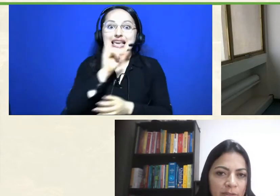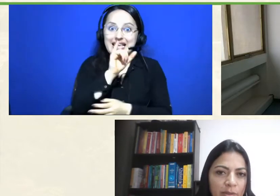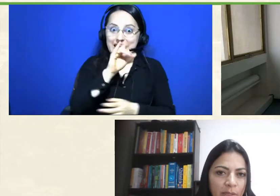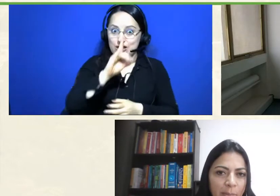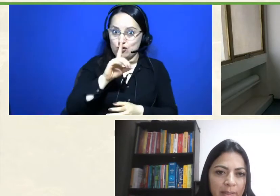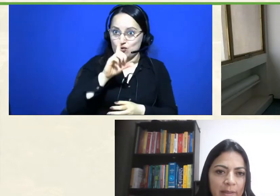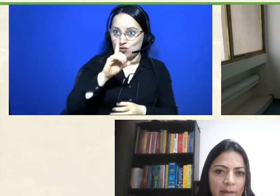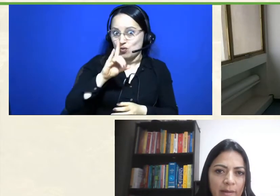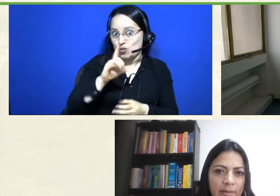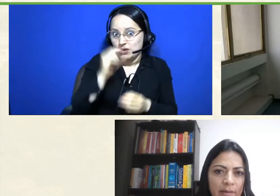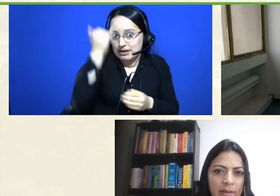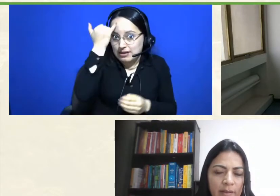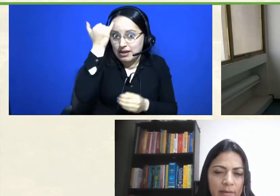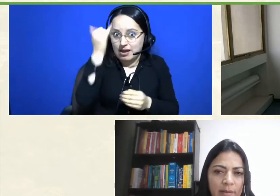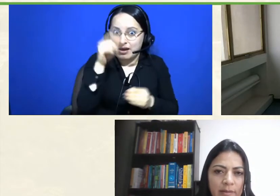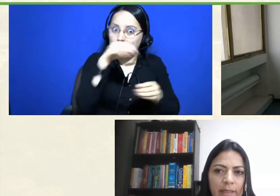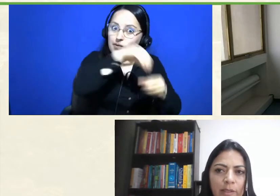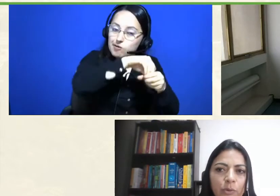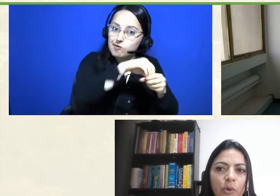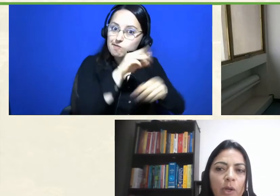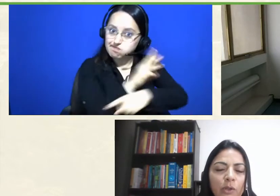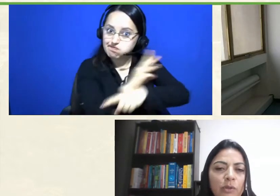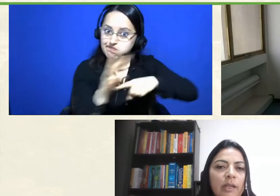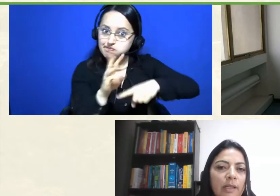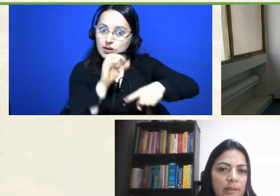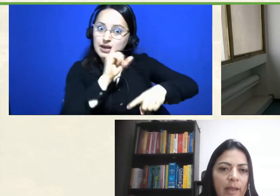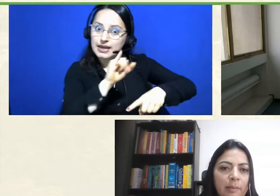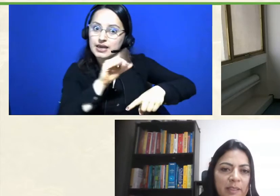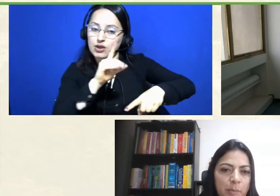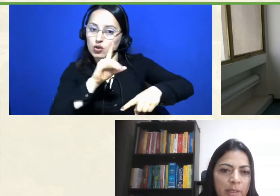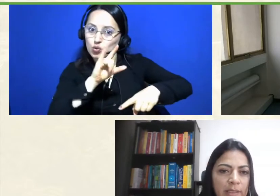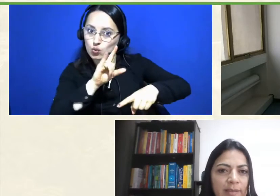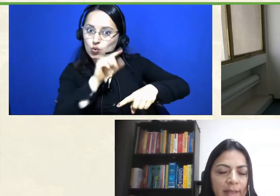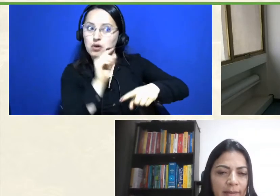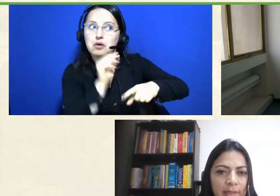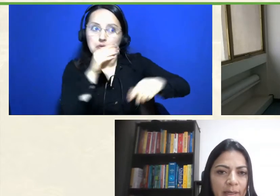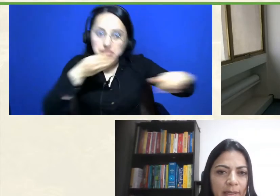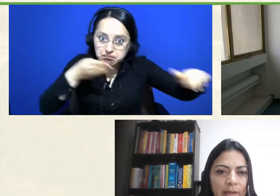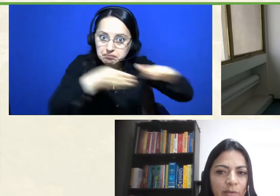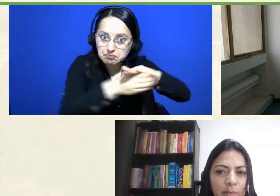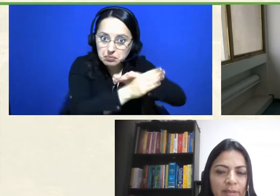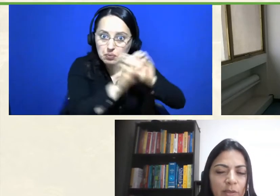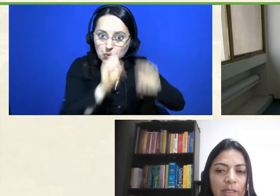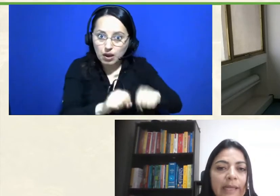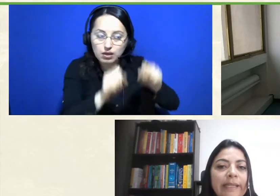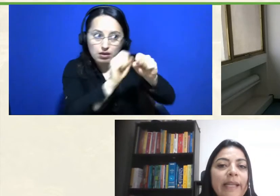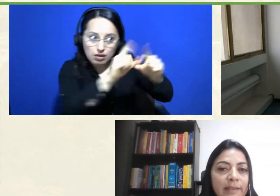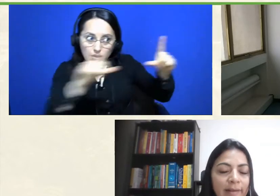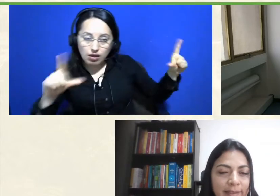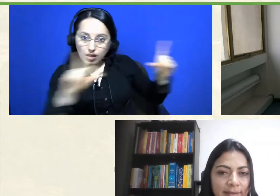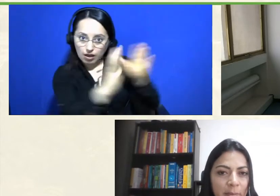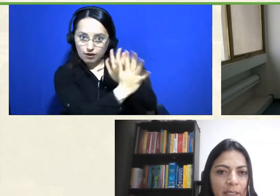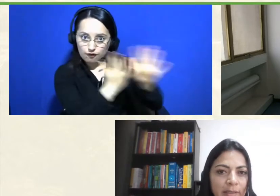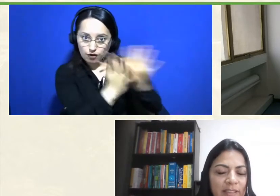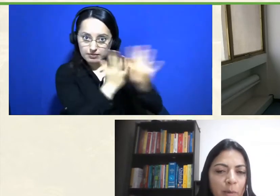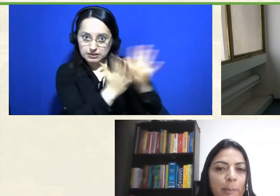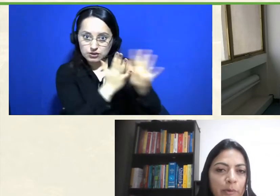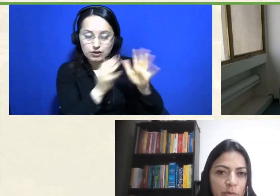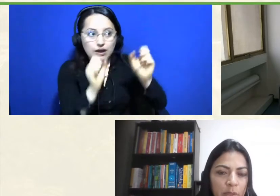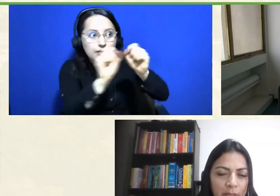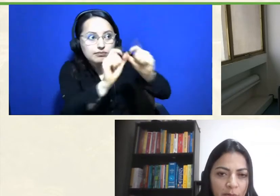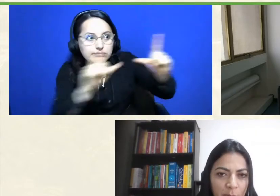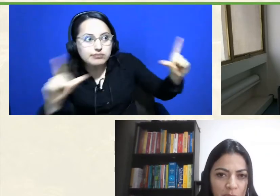un micrositio en la página del IDU, donde la gente además puede ingresar y ver ahí la información y a través de ese